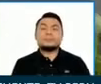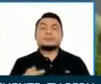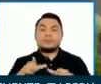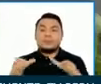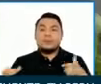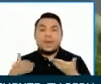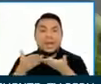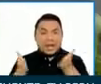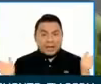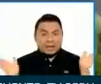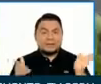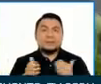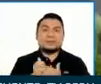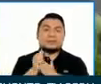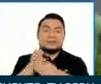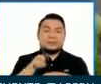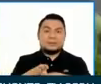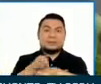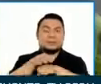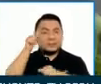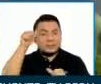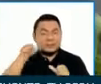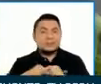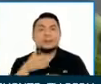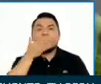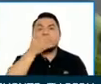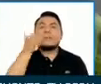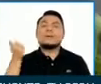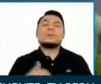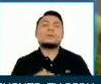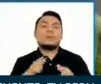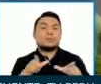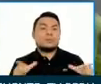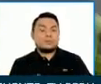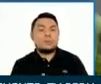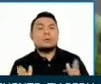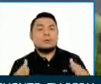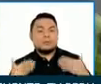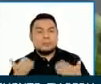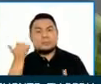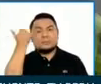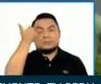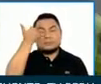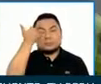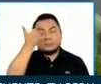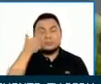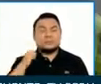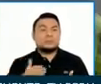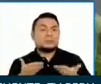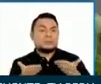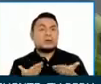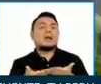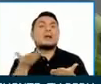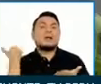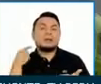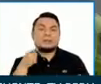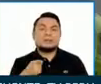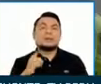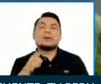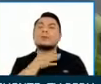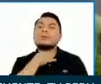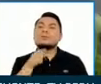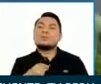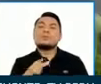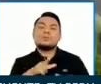abiertos, junto con estas guías, recordamos que es el mejor lugar para poder estar antes de preferir